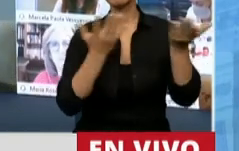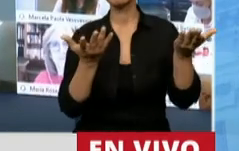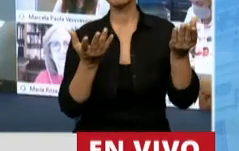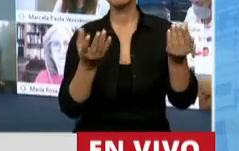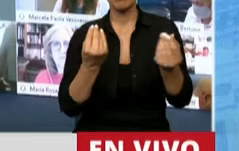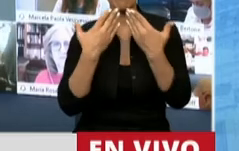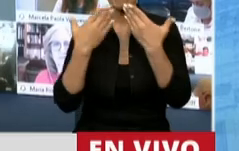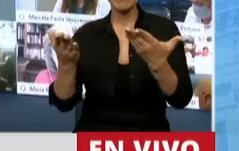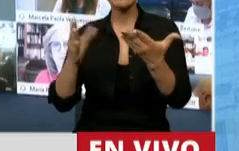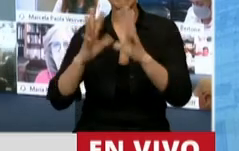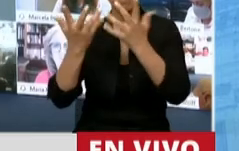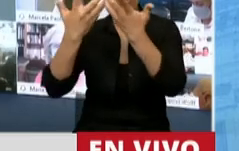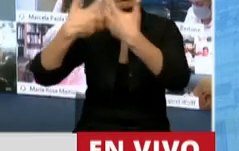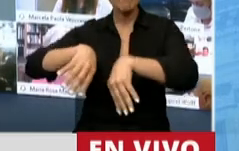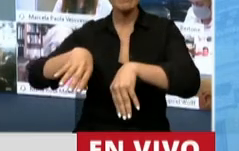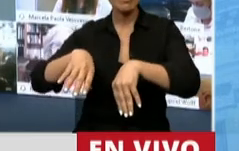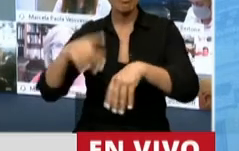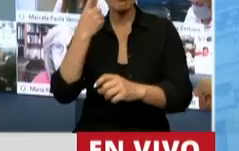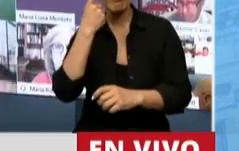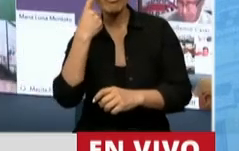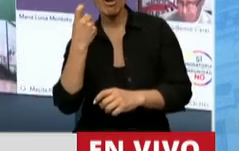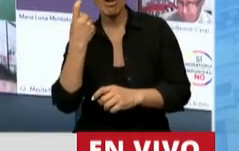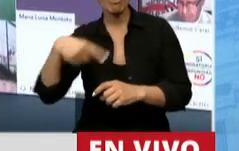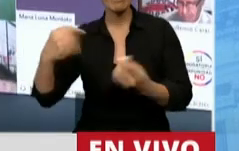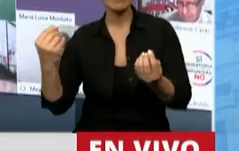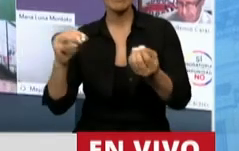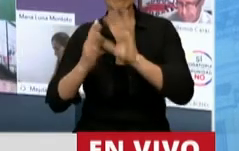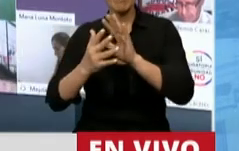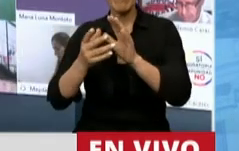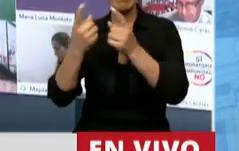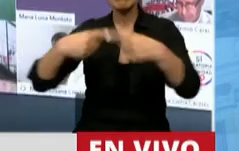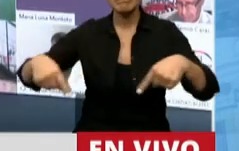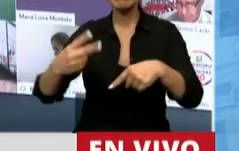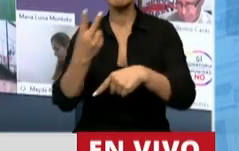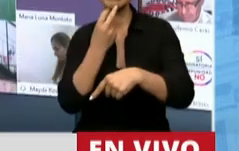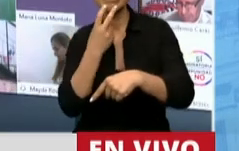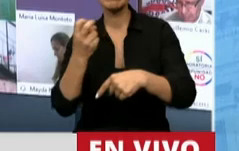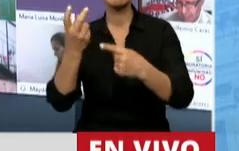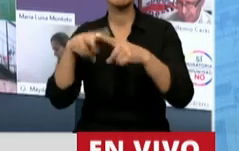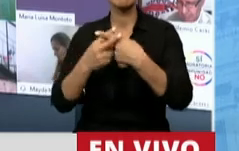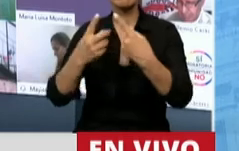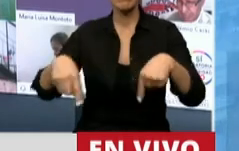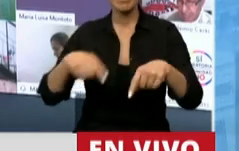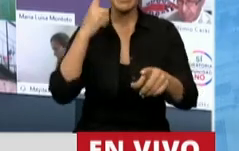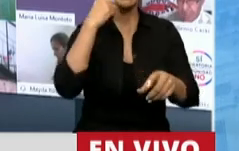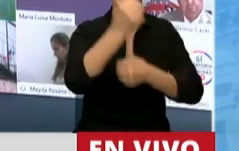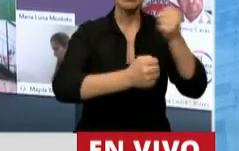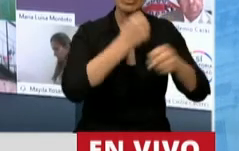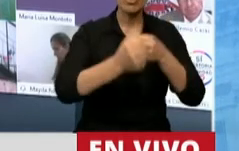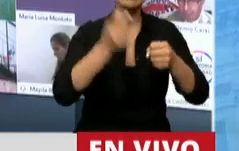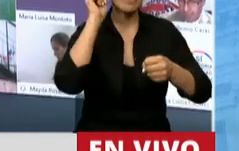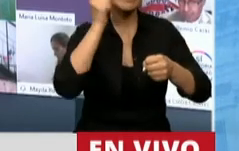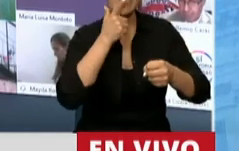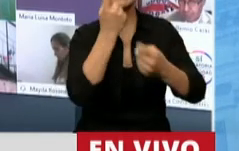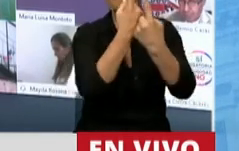la automatización y el control en procesos electrónicos, en la industria hidrocarburífera,